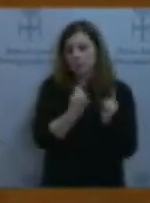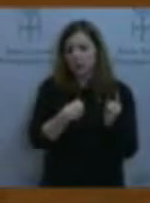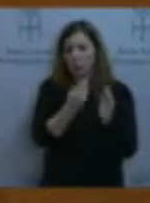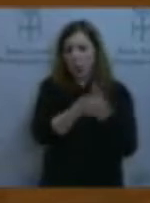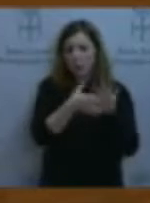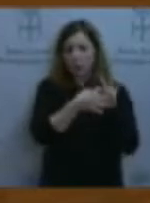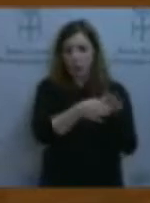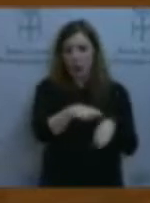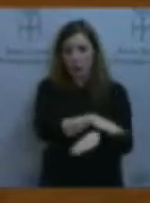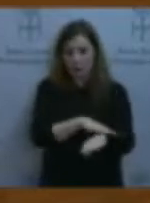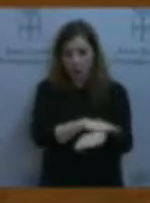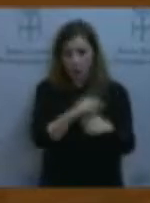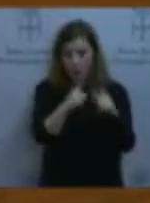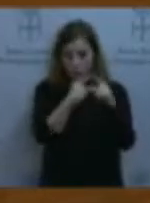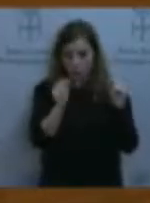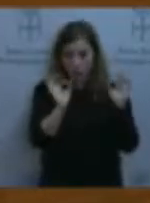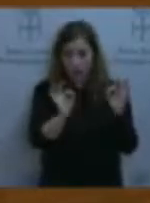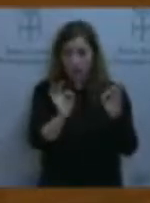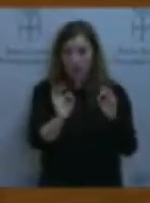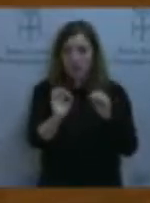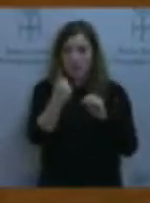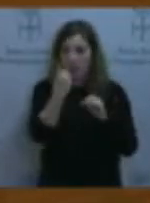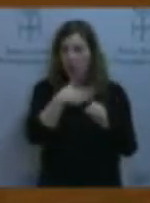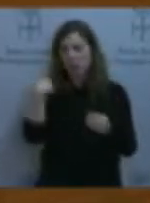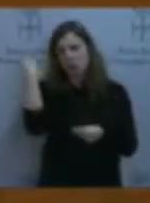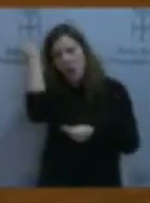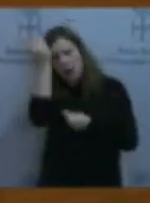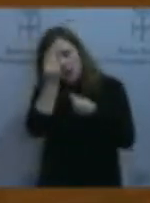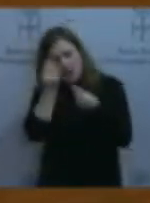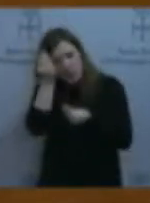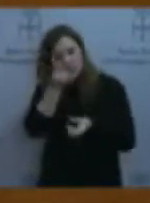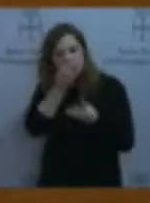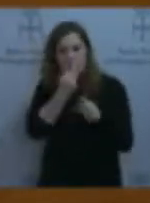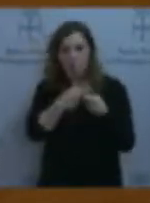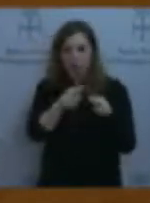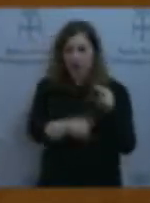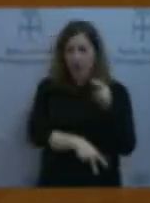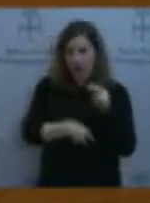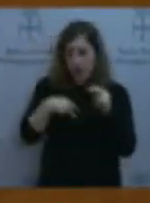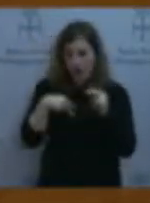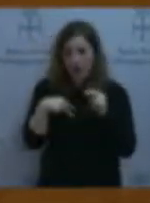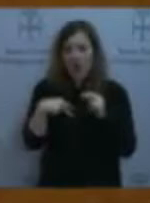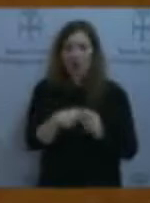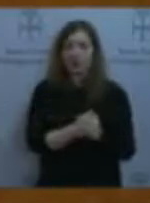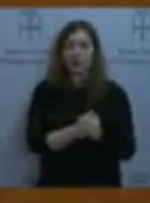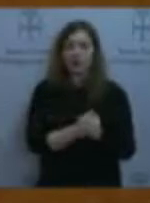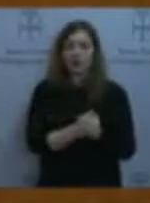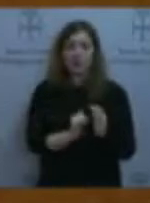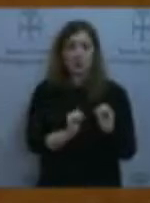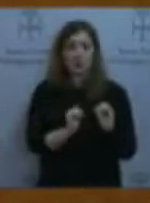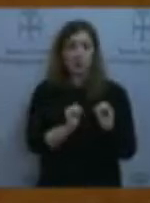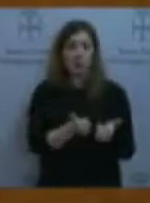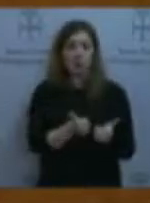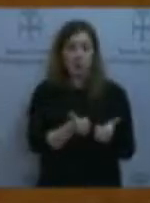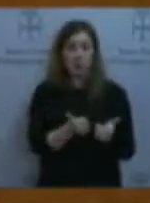Primero queremos hacer una reflexión política general, partiendo de que suponemos que en esta Cámara